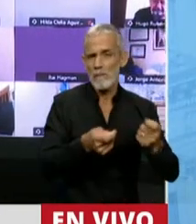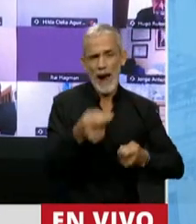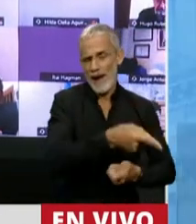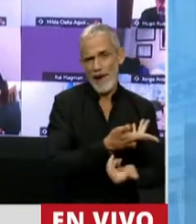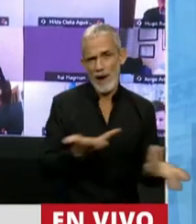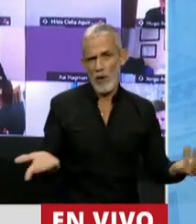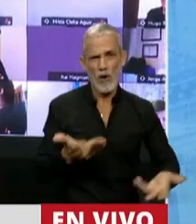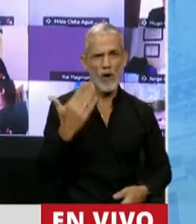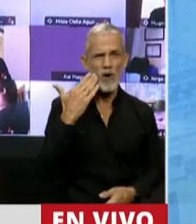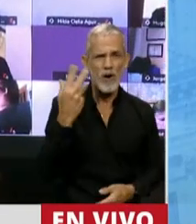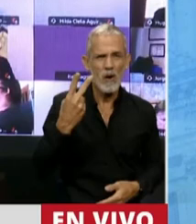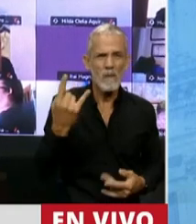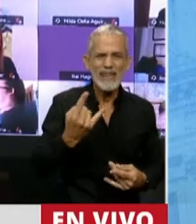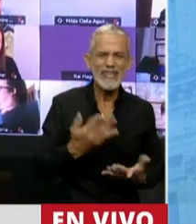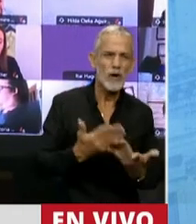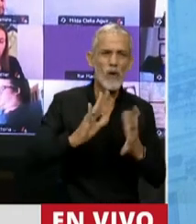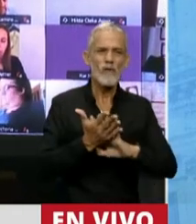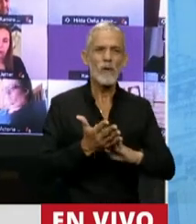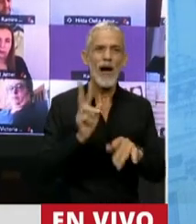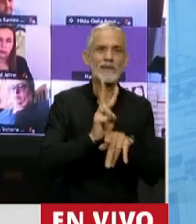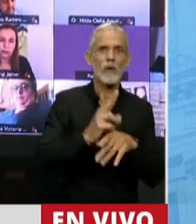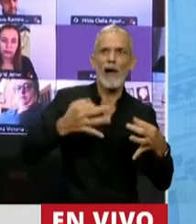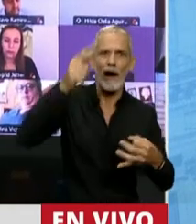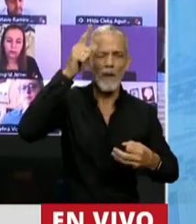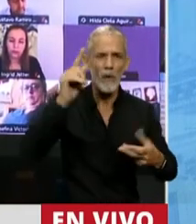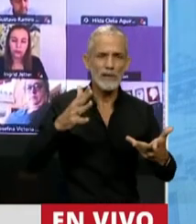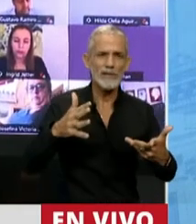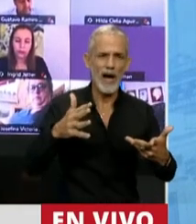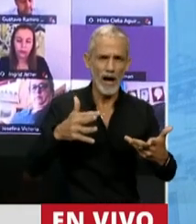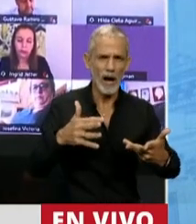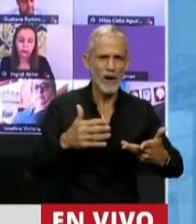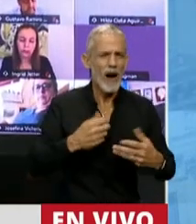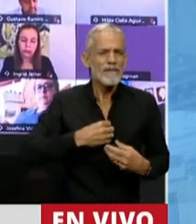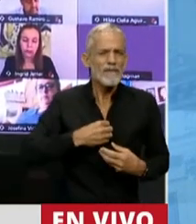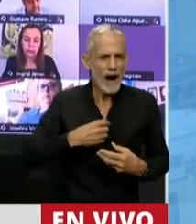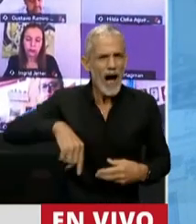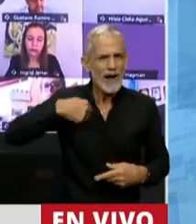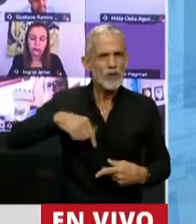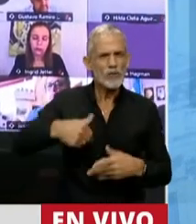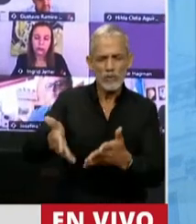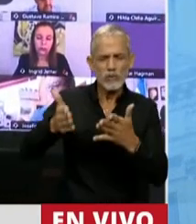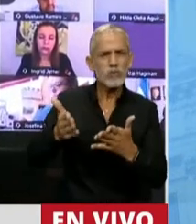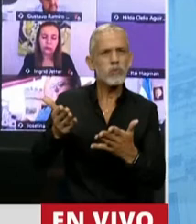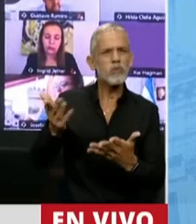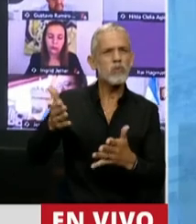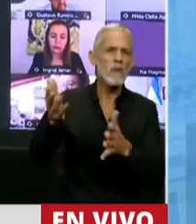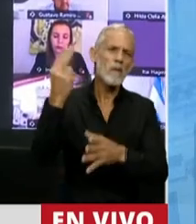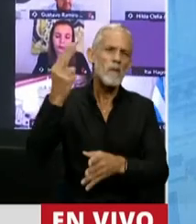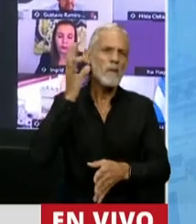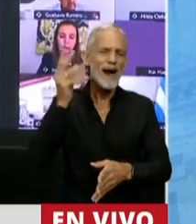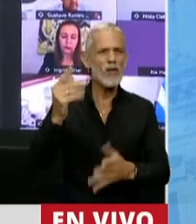hipócrita administración de la seguridad de algo tan caro los afectos de los argentinos como un ídolo popular